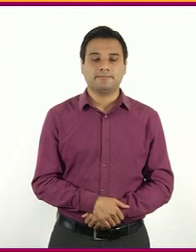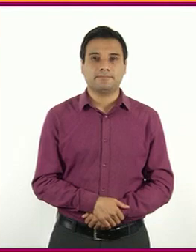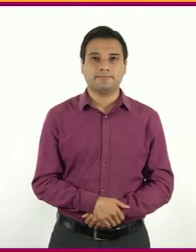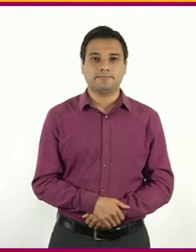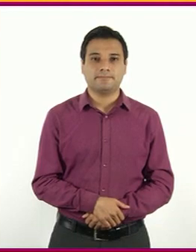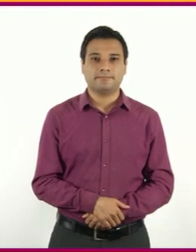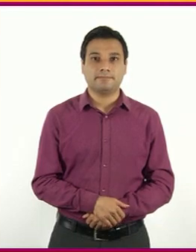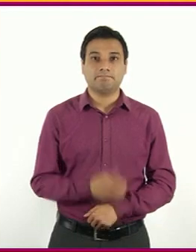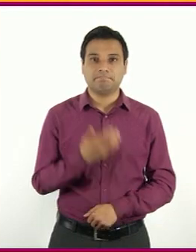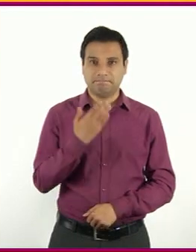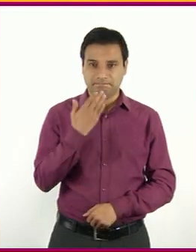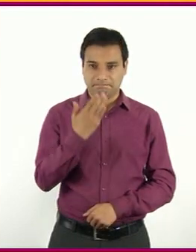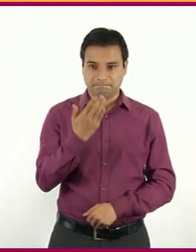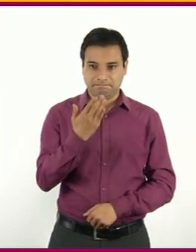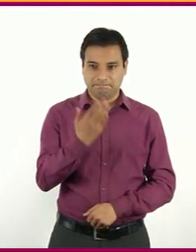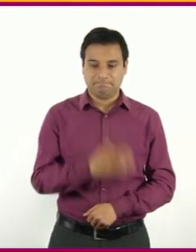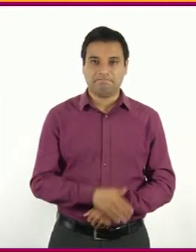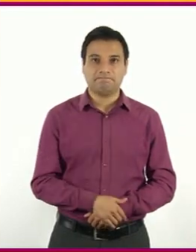Ahí está bien.